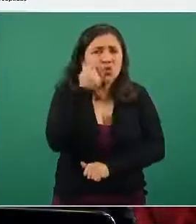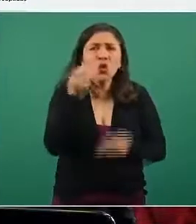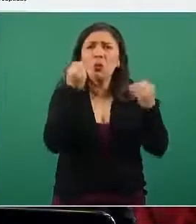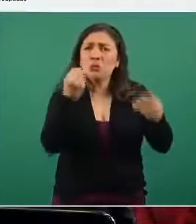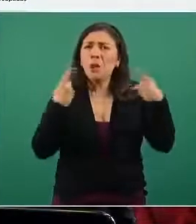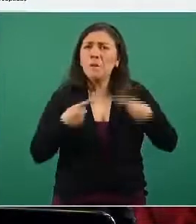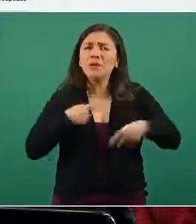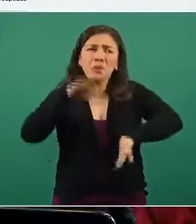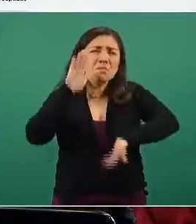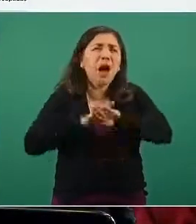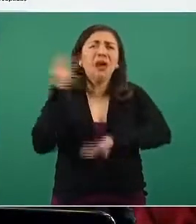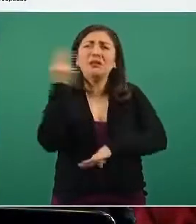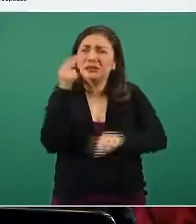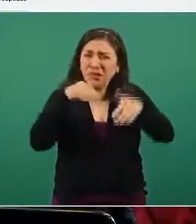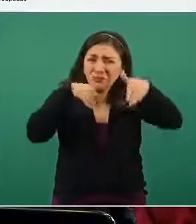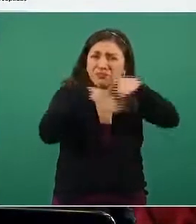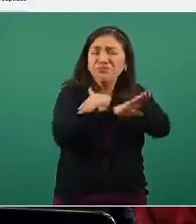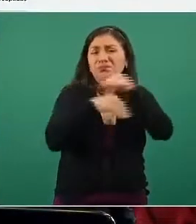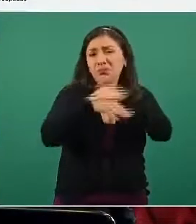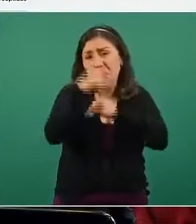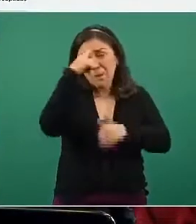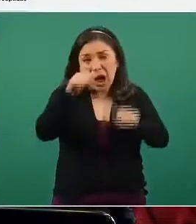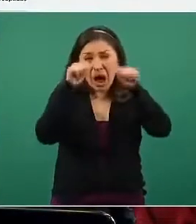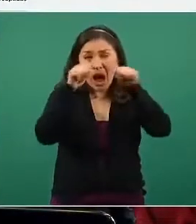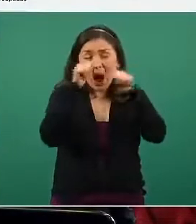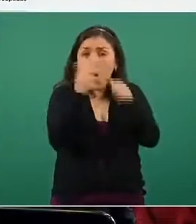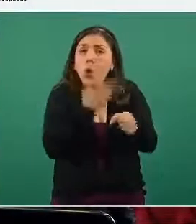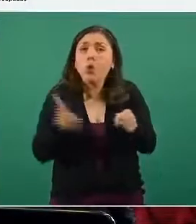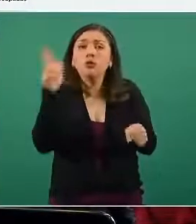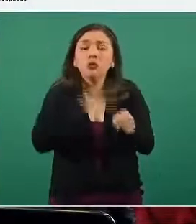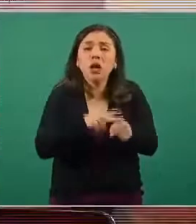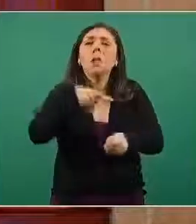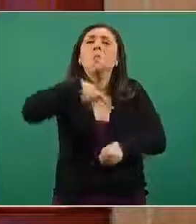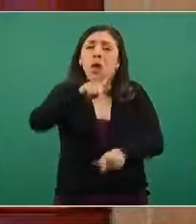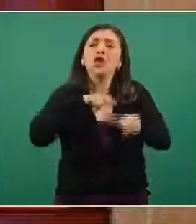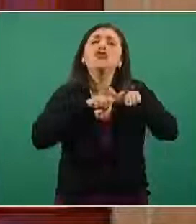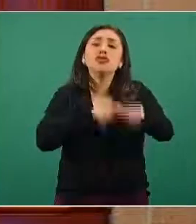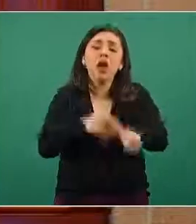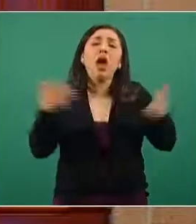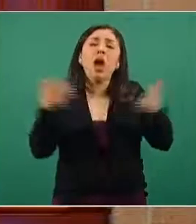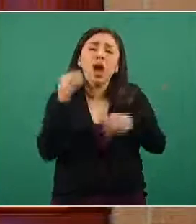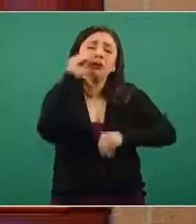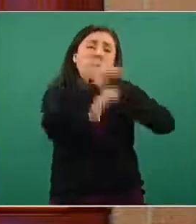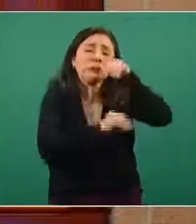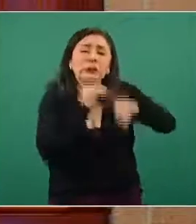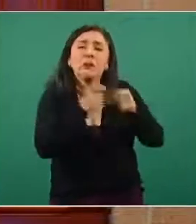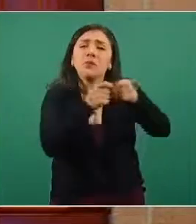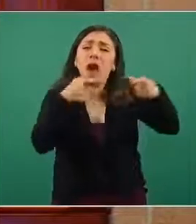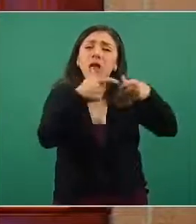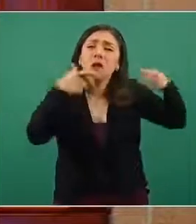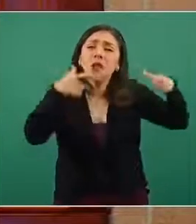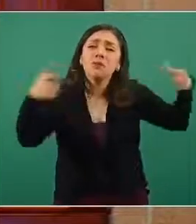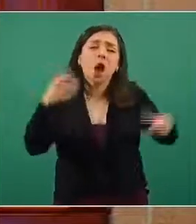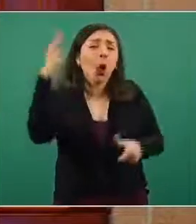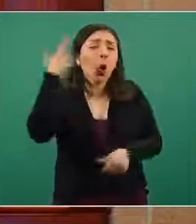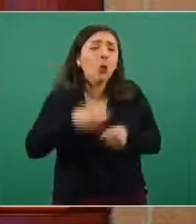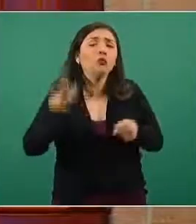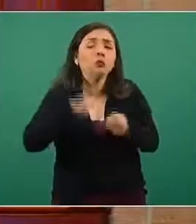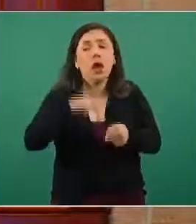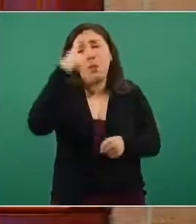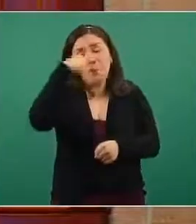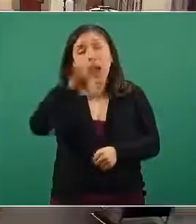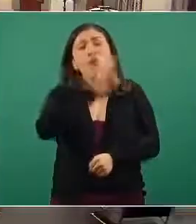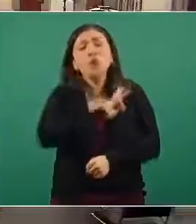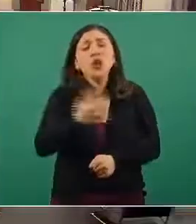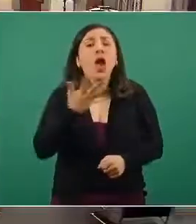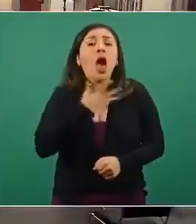demanda de atención de pacientes que requieren hospitalización, continúan generando una cama y continúan entonces encontrando una